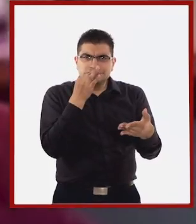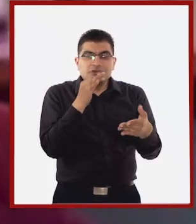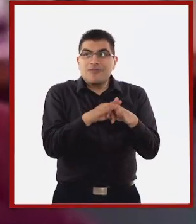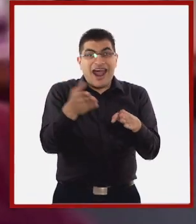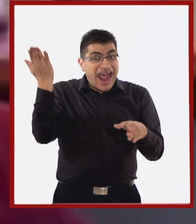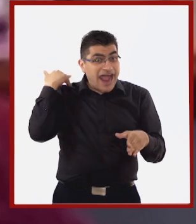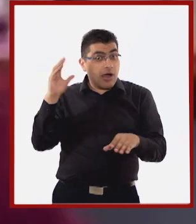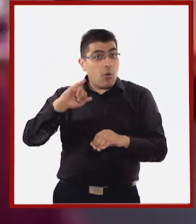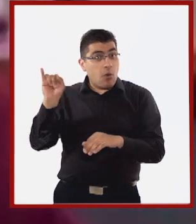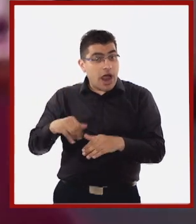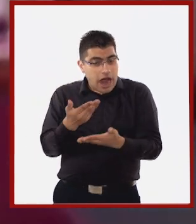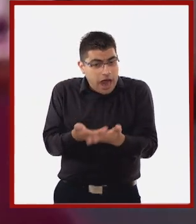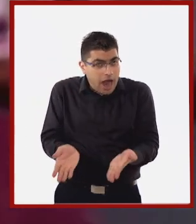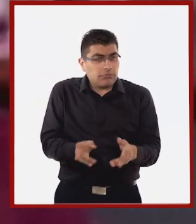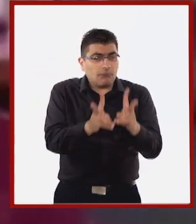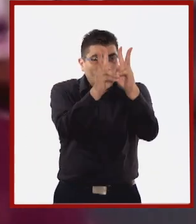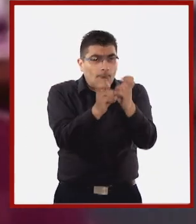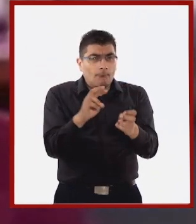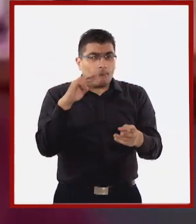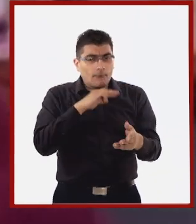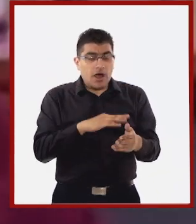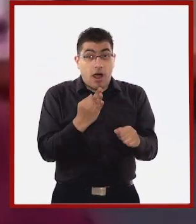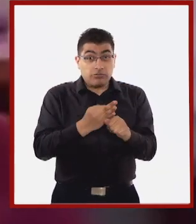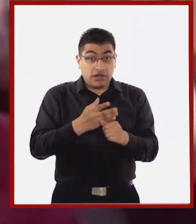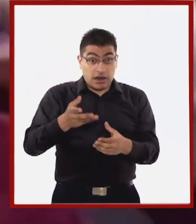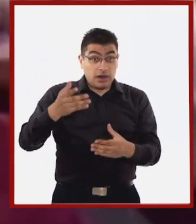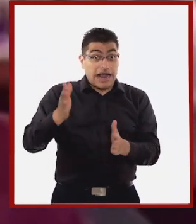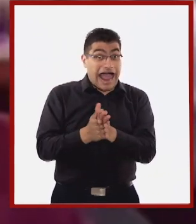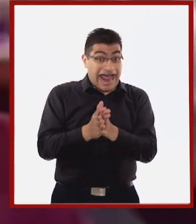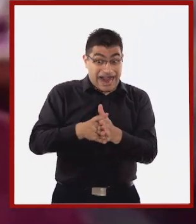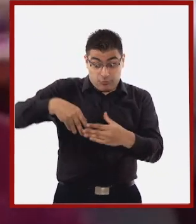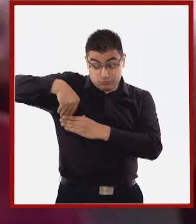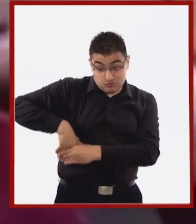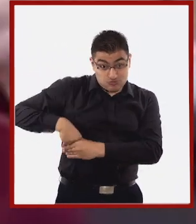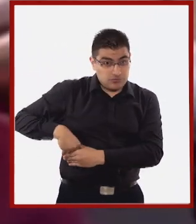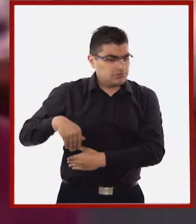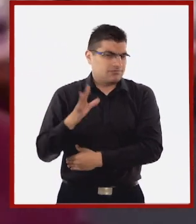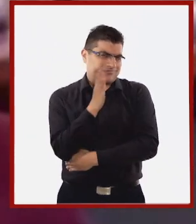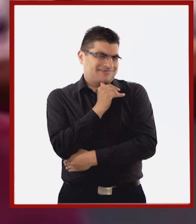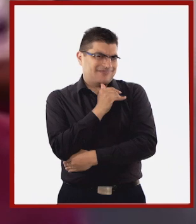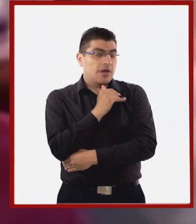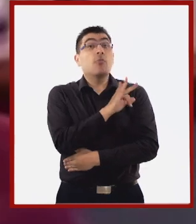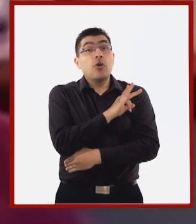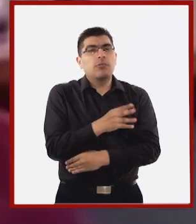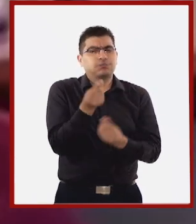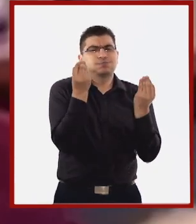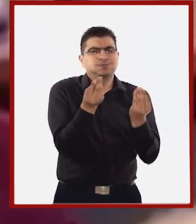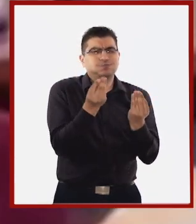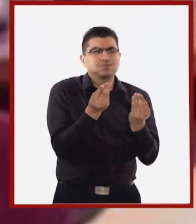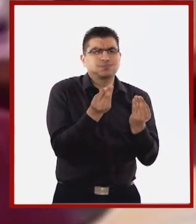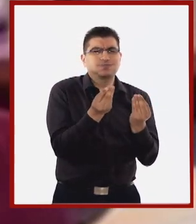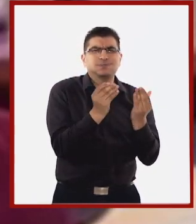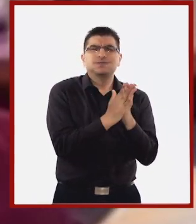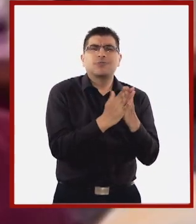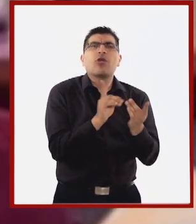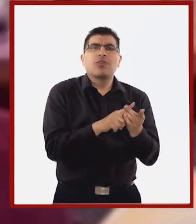¿no? Es decir, ahora no tenemos que cargar libros, ¿no? Pero sí podemos llevar muchos libros en el